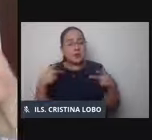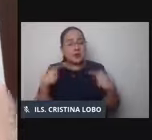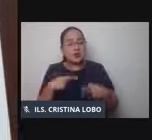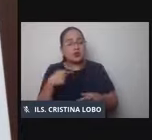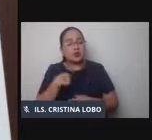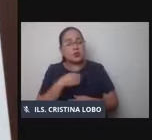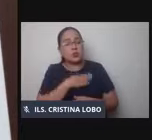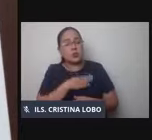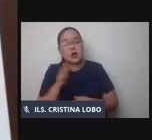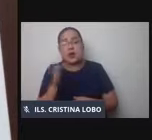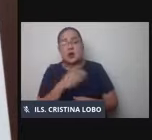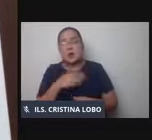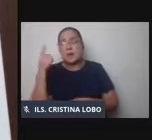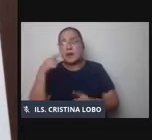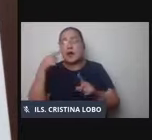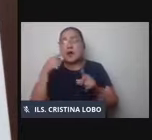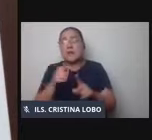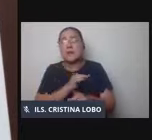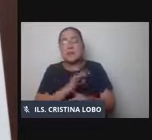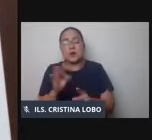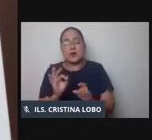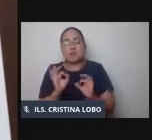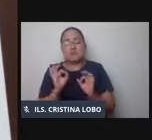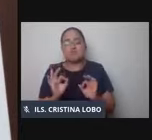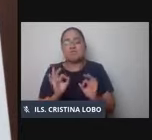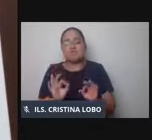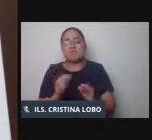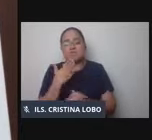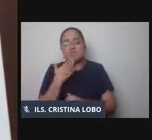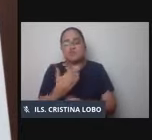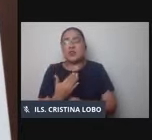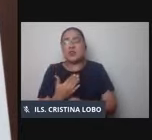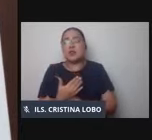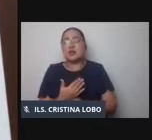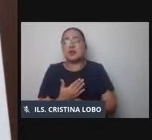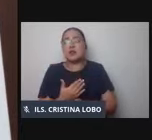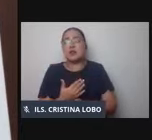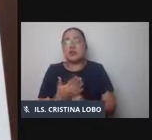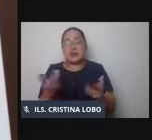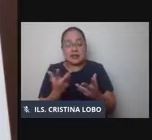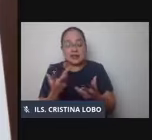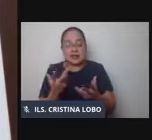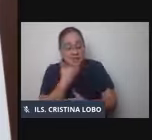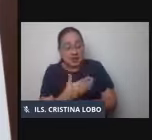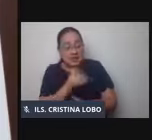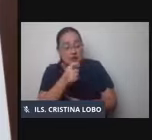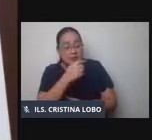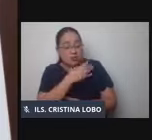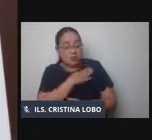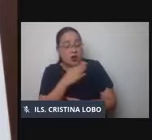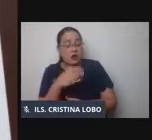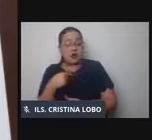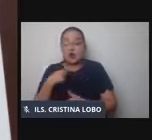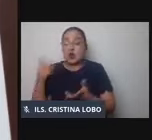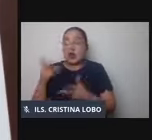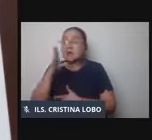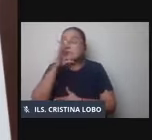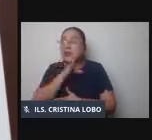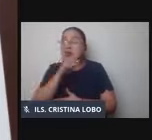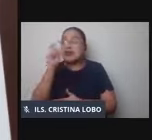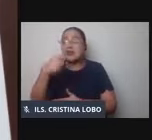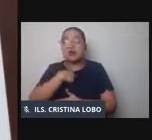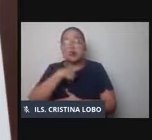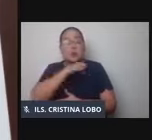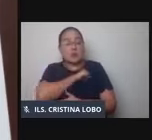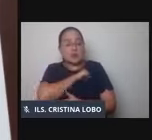para ser buenos. Hacer lo bueno para ser buenos y hacer lo malo implicaría entonces que somos